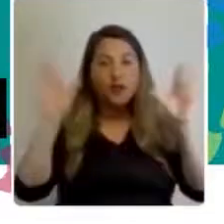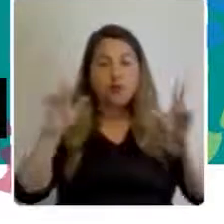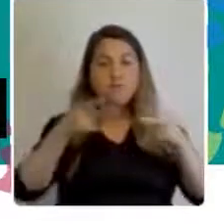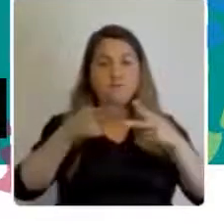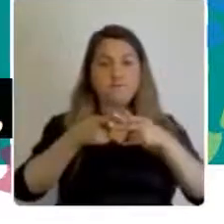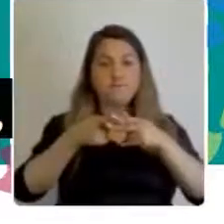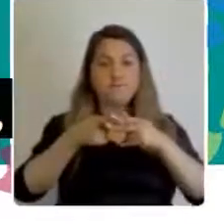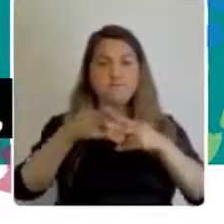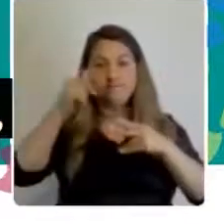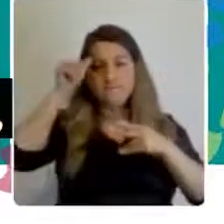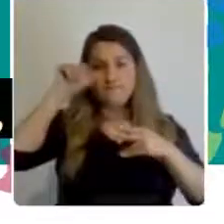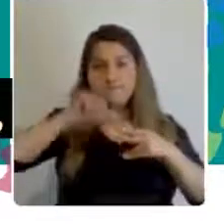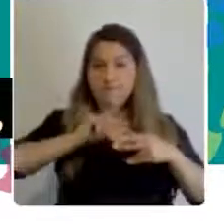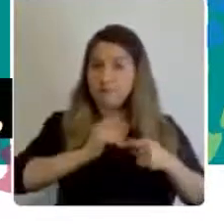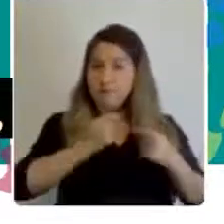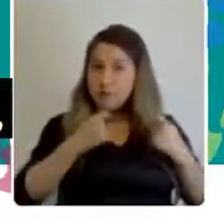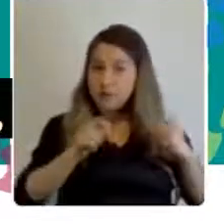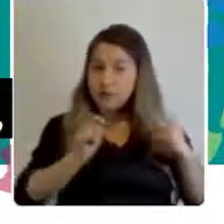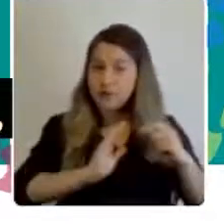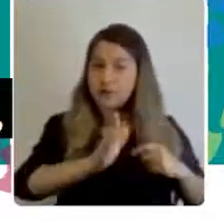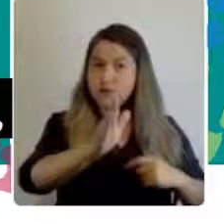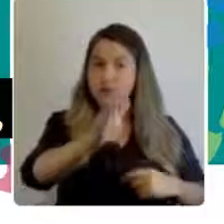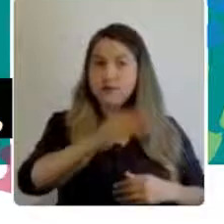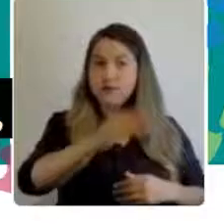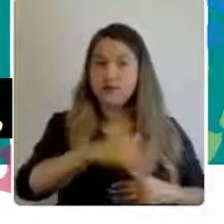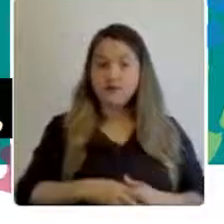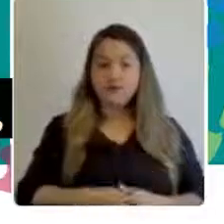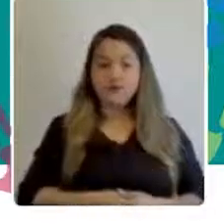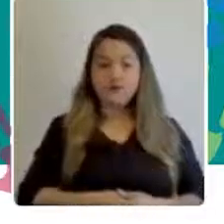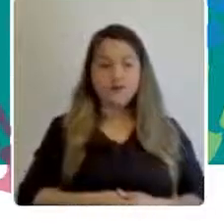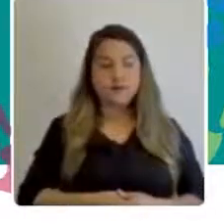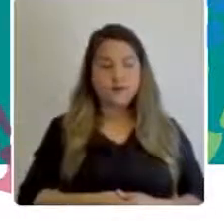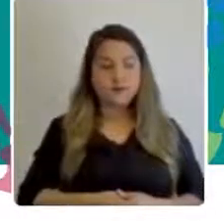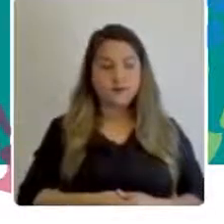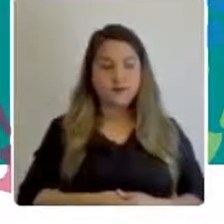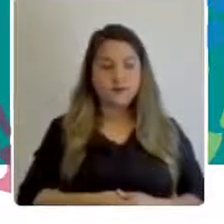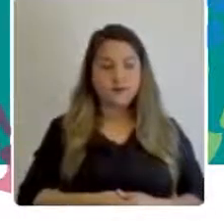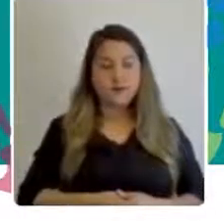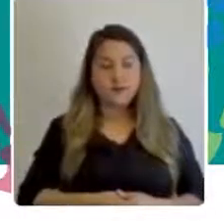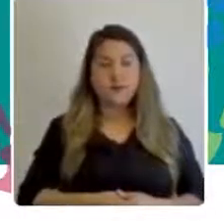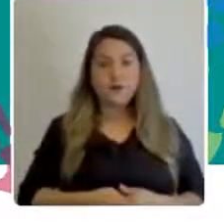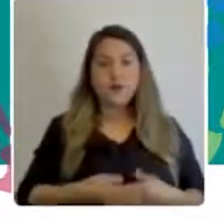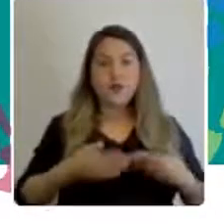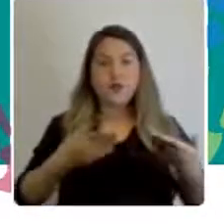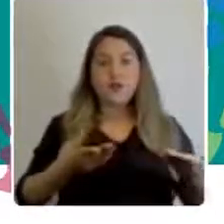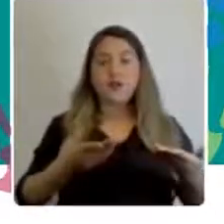from Argentina. I missed those in the presentation, so my apologies.